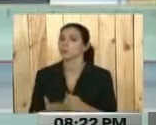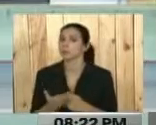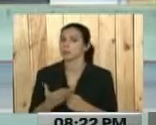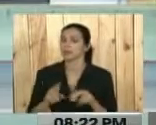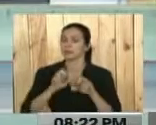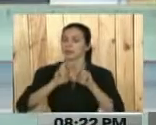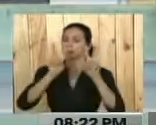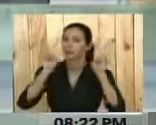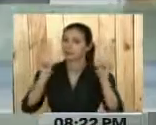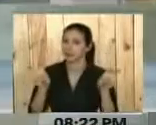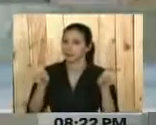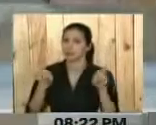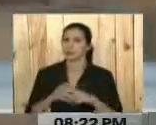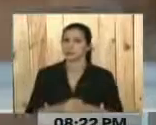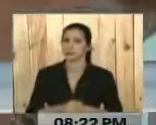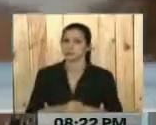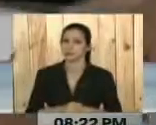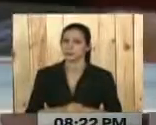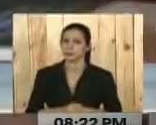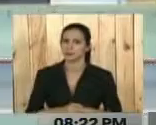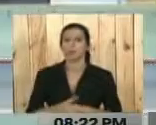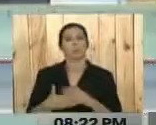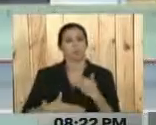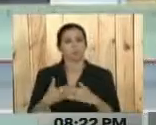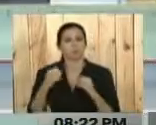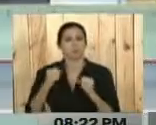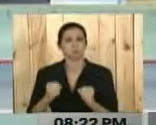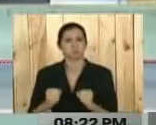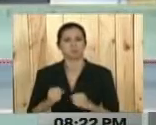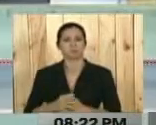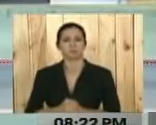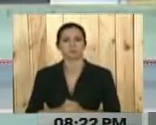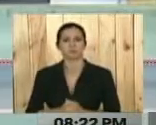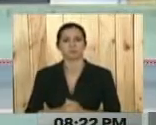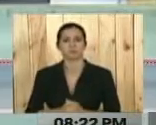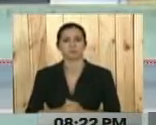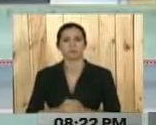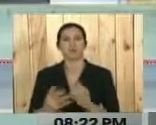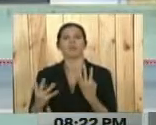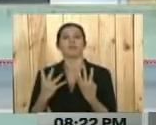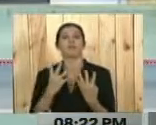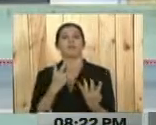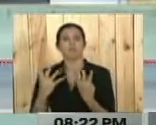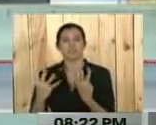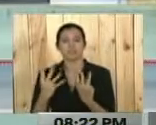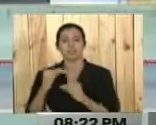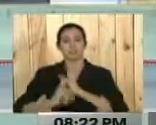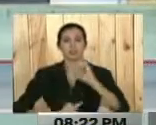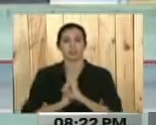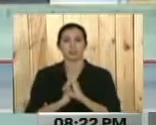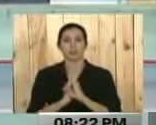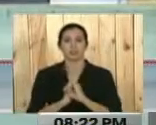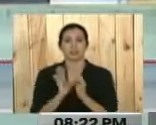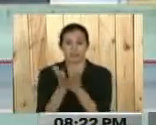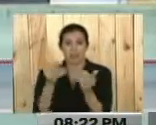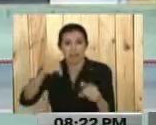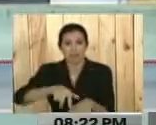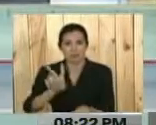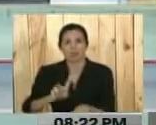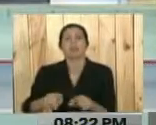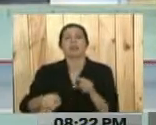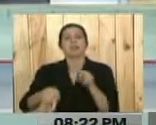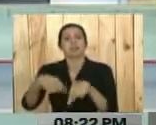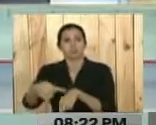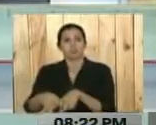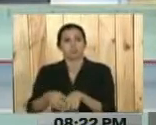tema de nosotros ir consolidando la Feria Internacional del Libro de Venezuela, y después la feria